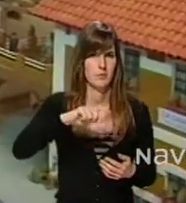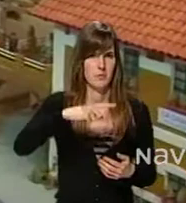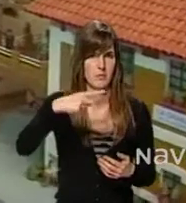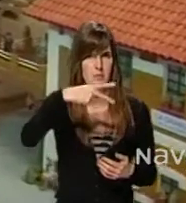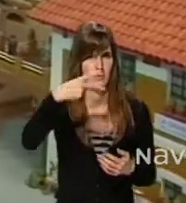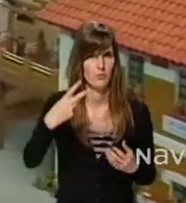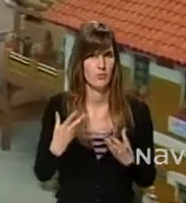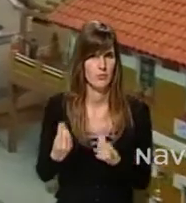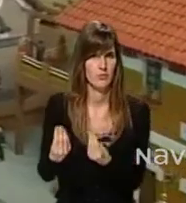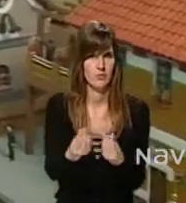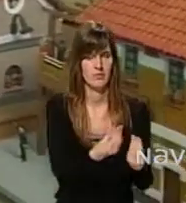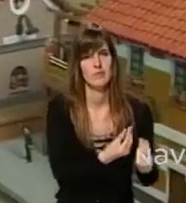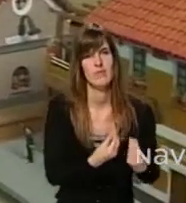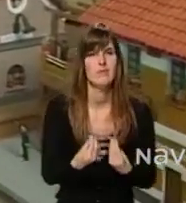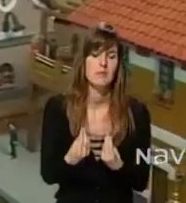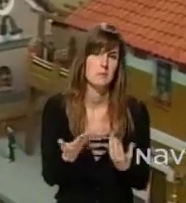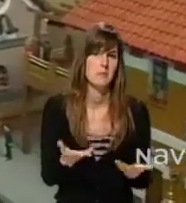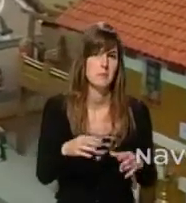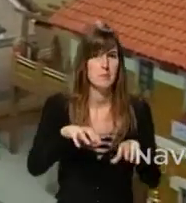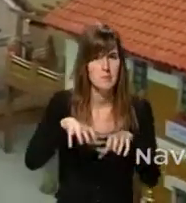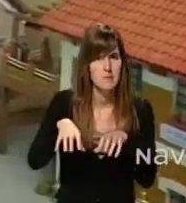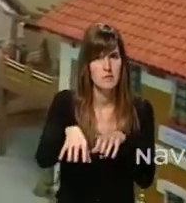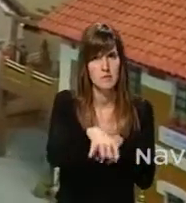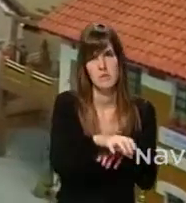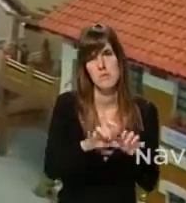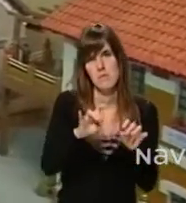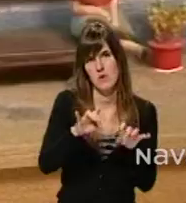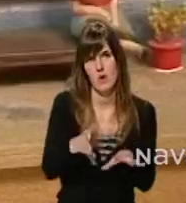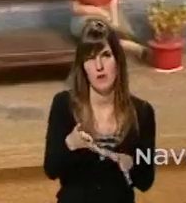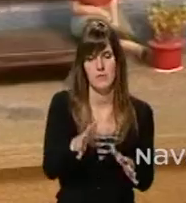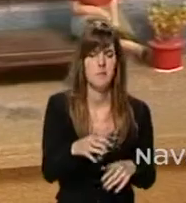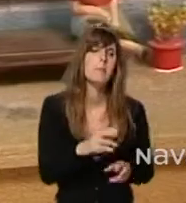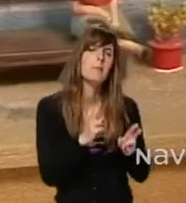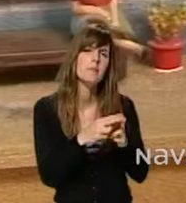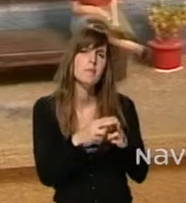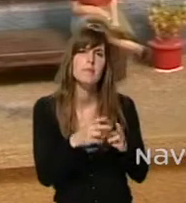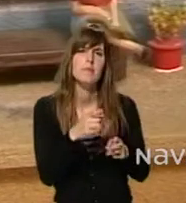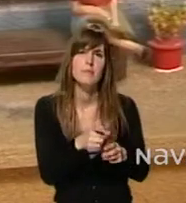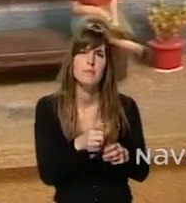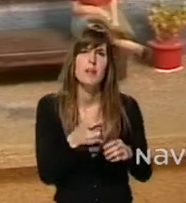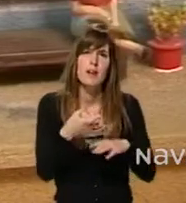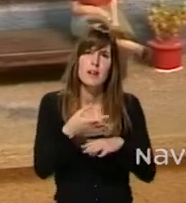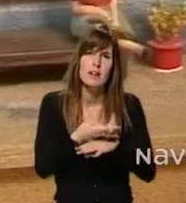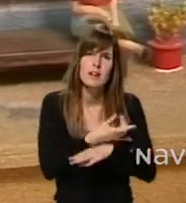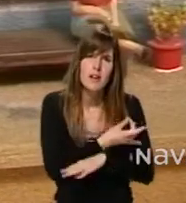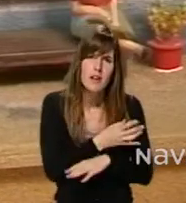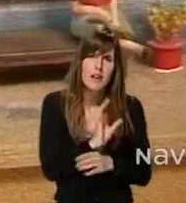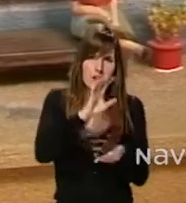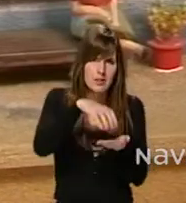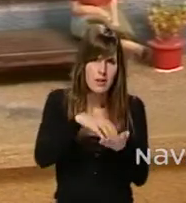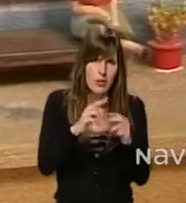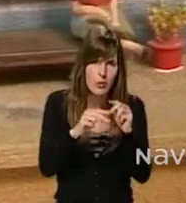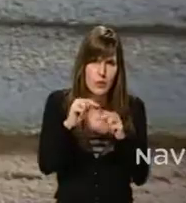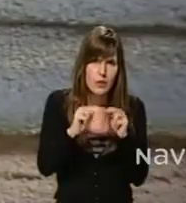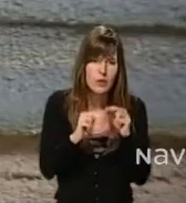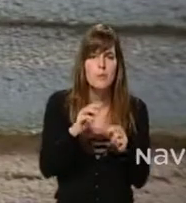hay muchas de esas, y prácticamente son iguales. ¿Por qué te gustaba esto de las estaciones de tren? Bueno, yo